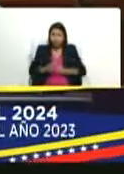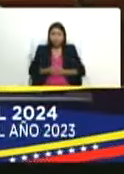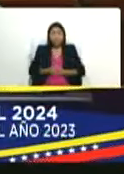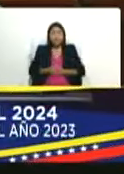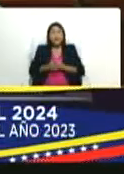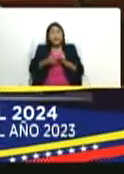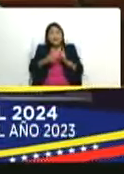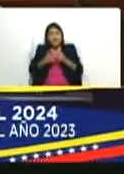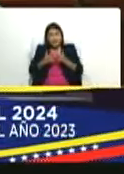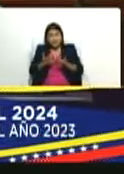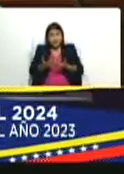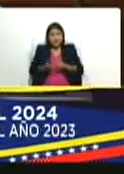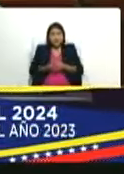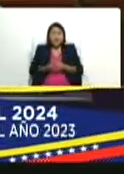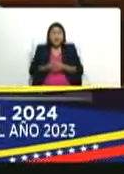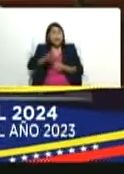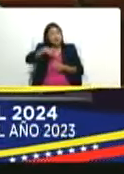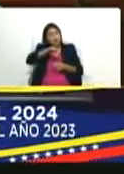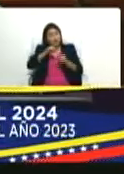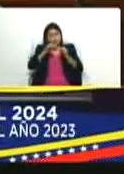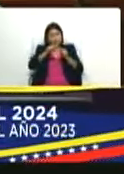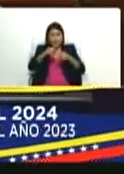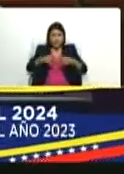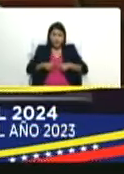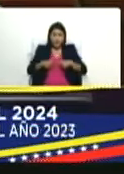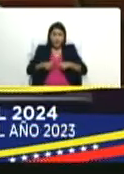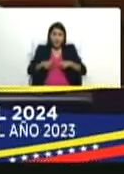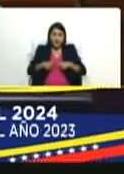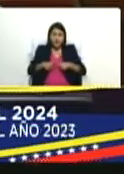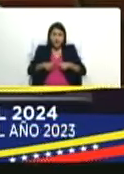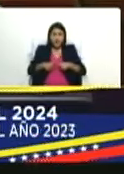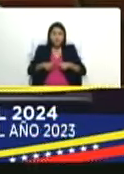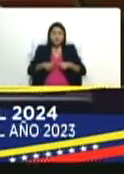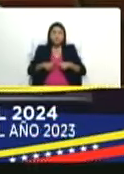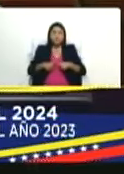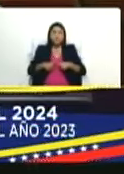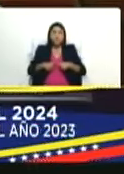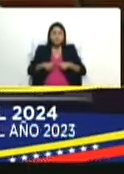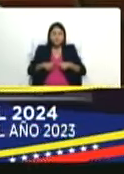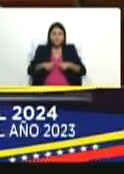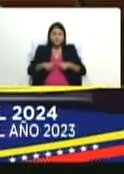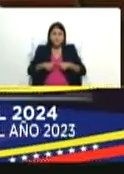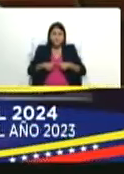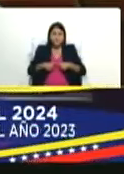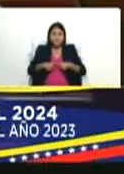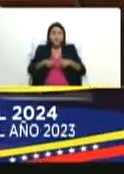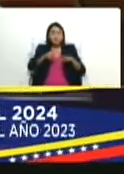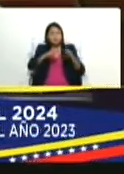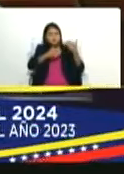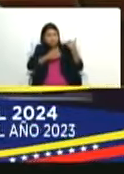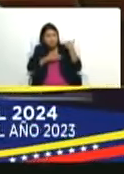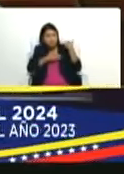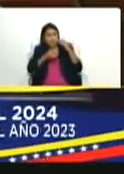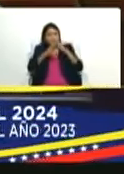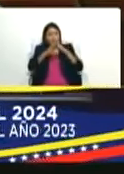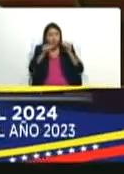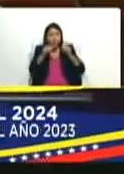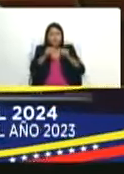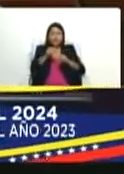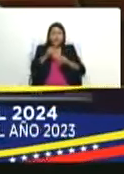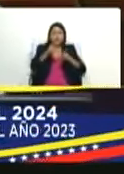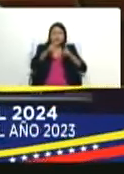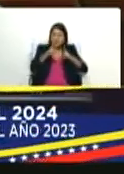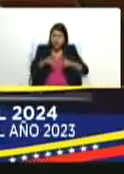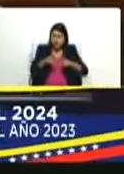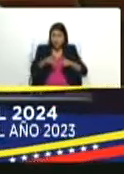tanto, seguiremos esforzándonos en ser más eficientes y responsables en toda y cada una de las funciones y